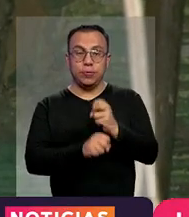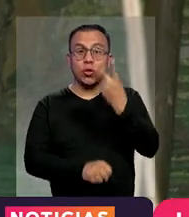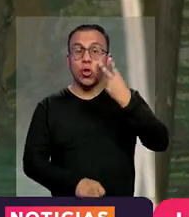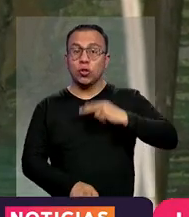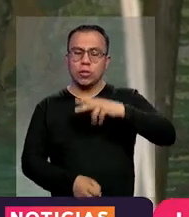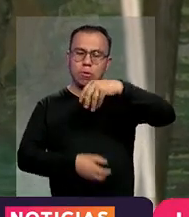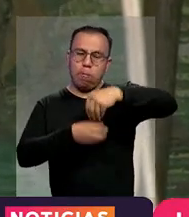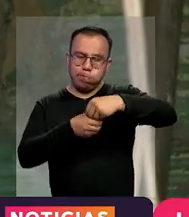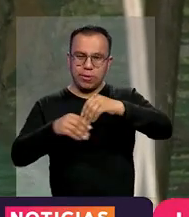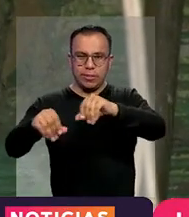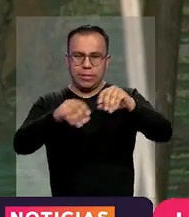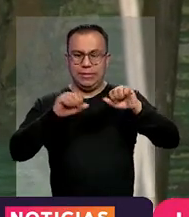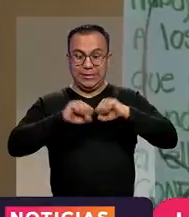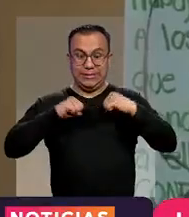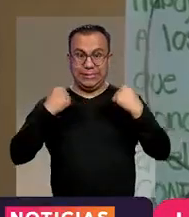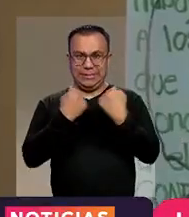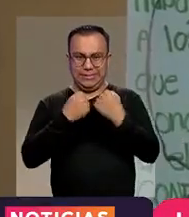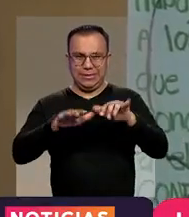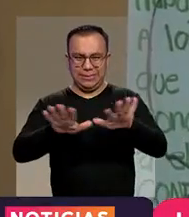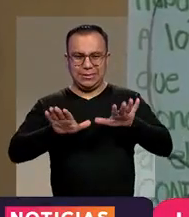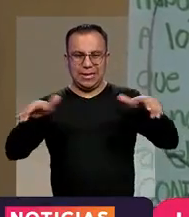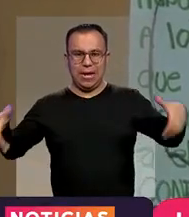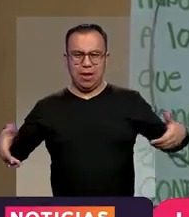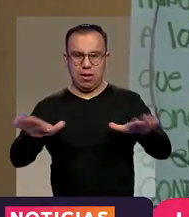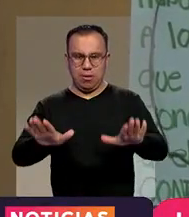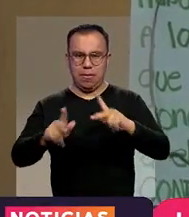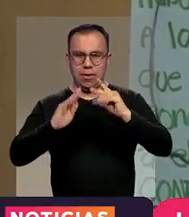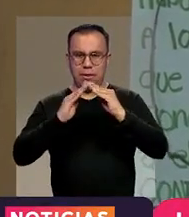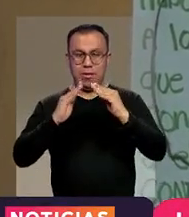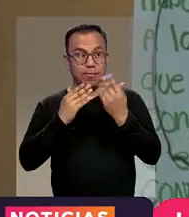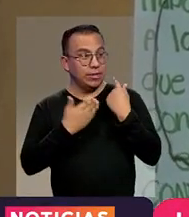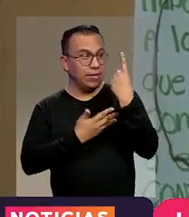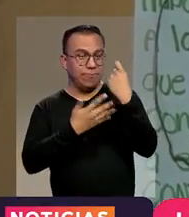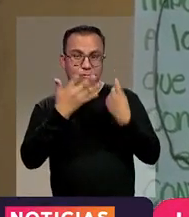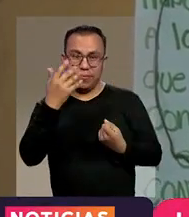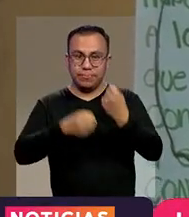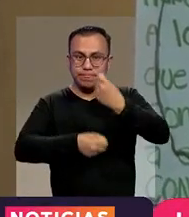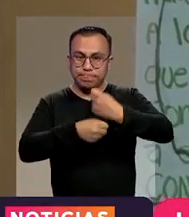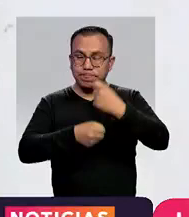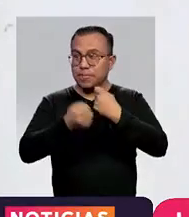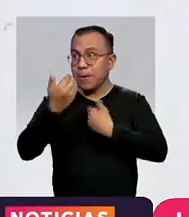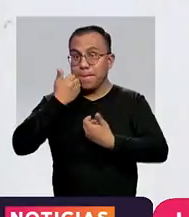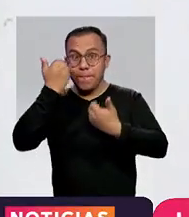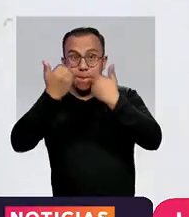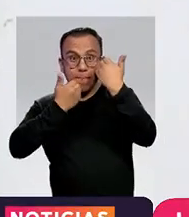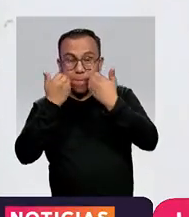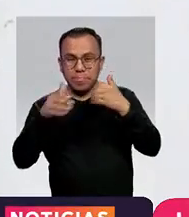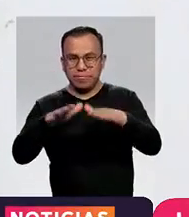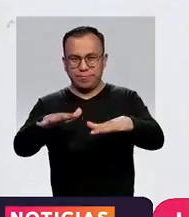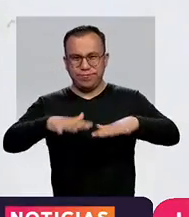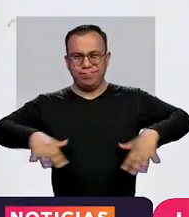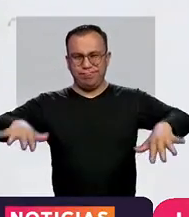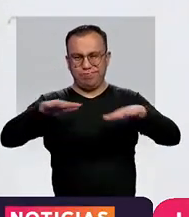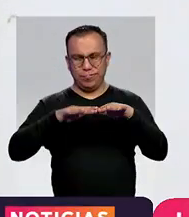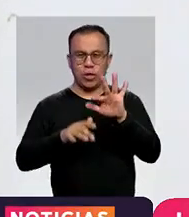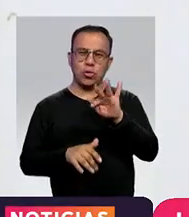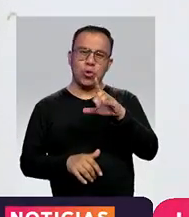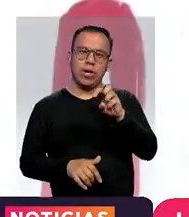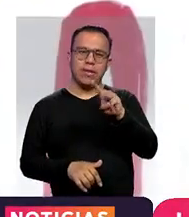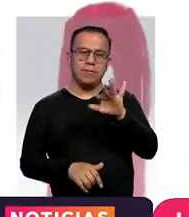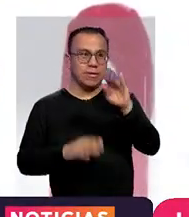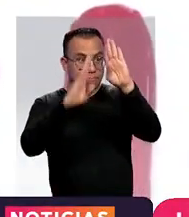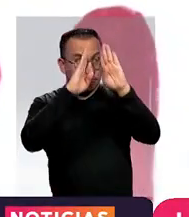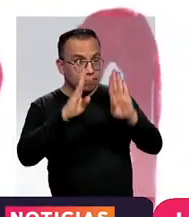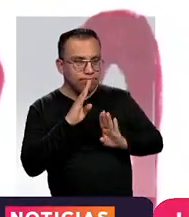2 días enterrado en la sala de su propia casa en protesta por la falta de empleo y para que otros adultos mayores del sector de Tocaimita sean atendidos por